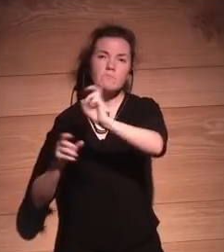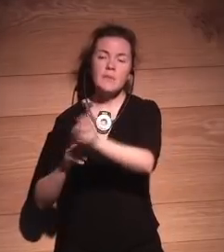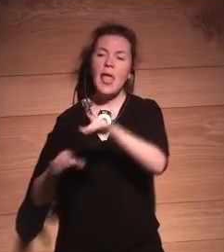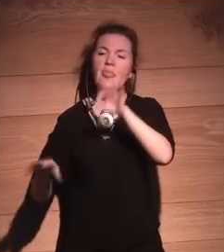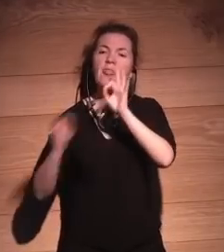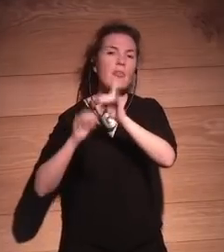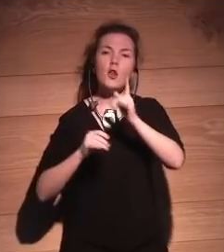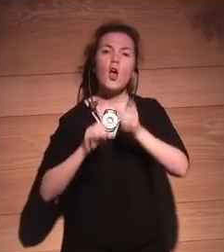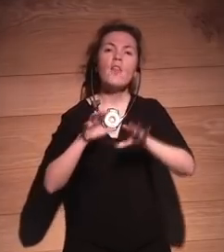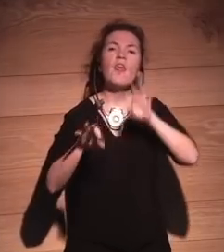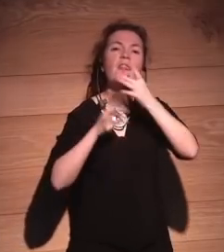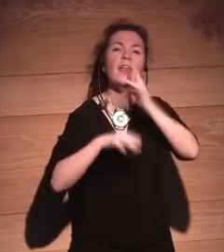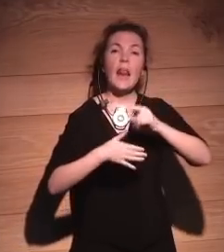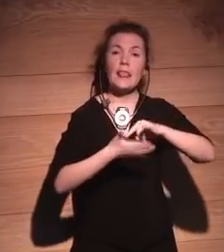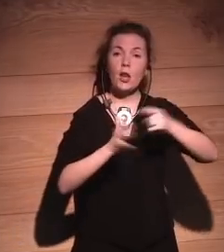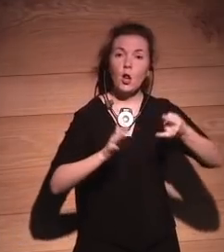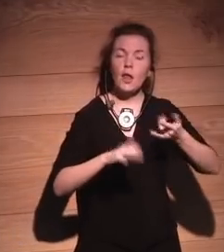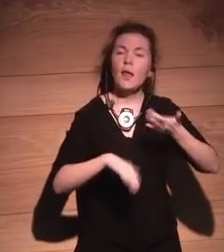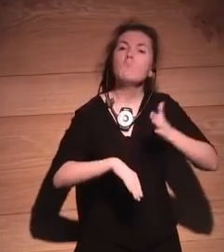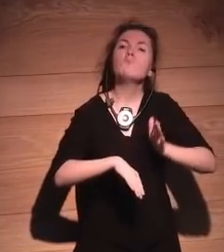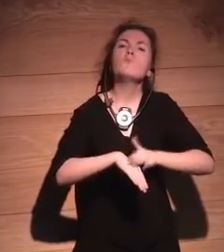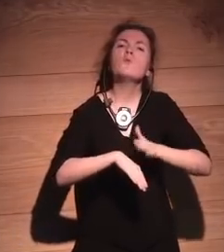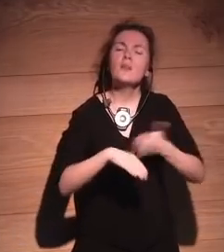la tecnología. ¿Y por qué?